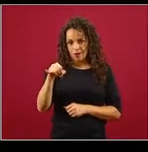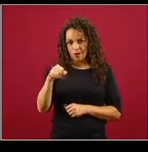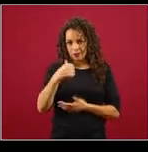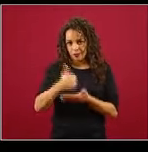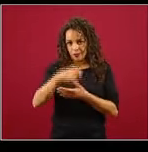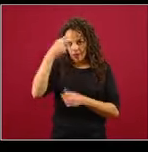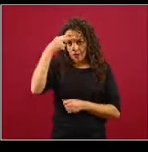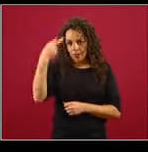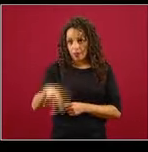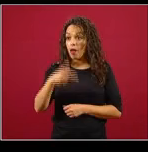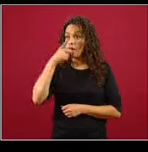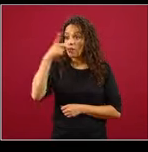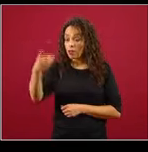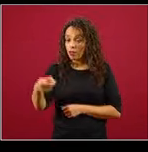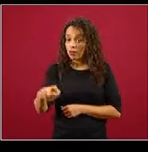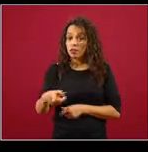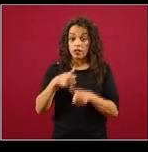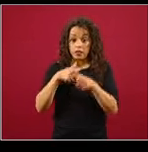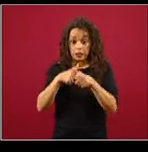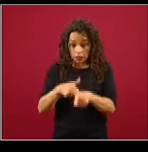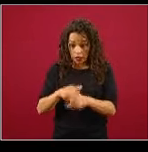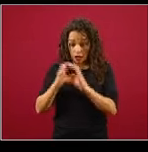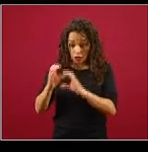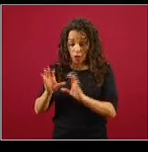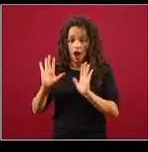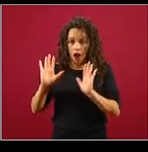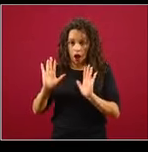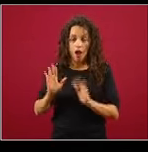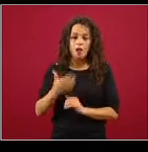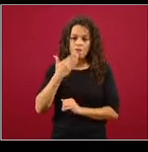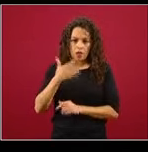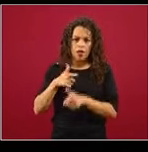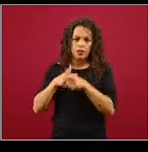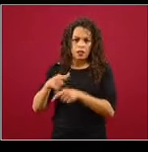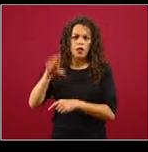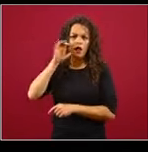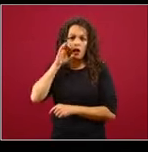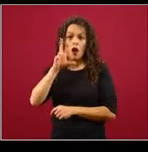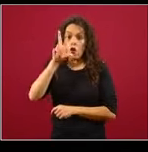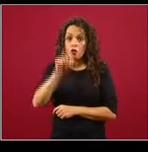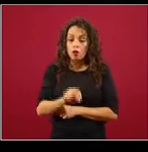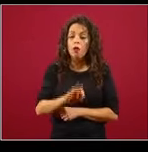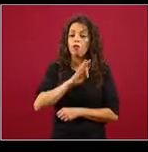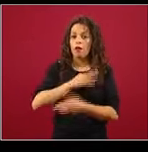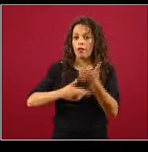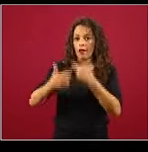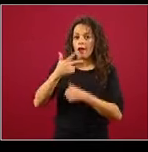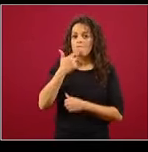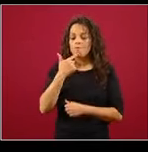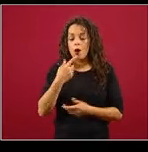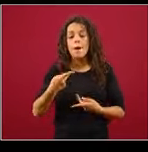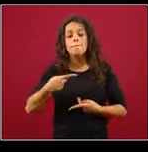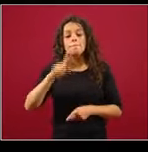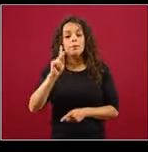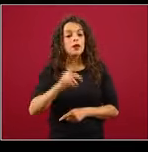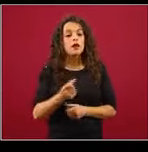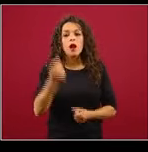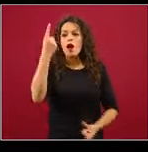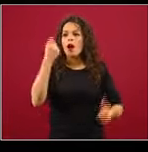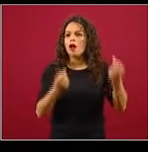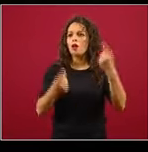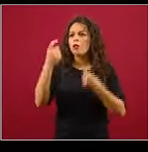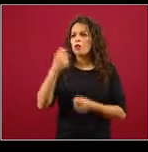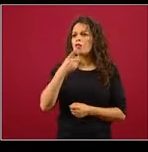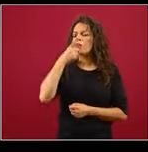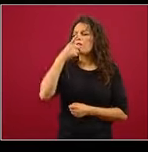hace unos días yo le pregunté, doctor, respecto a que había inquietud en algunos de esos lectores, nos